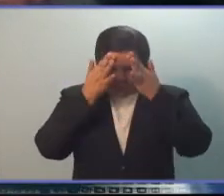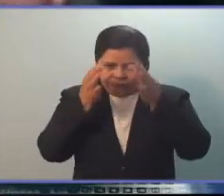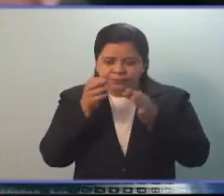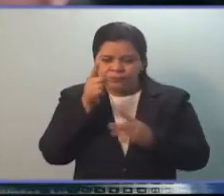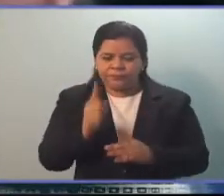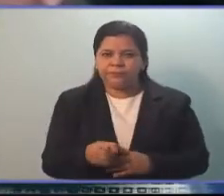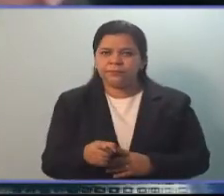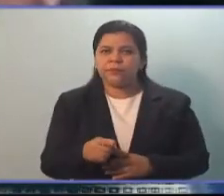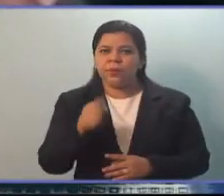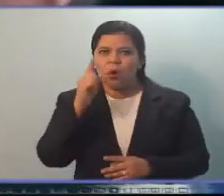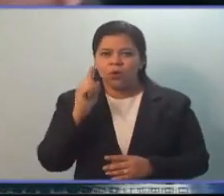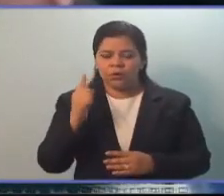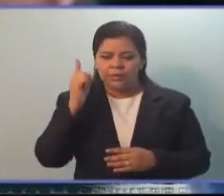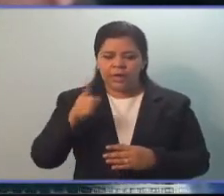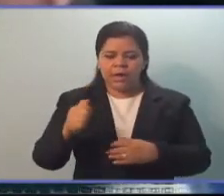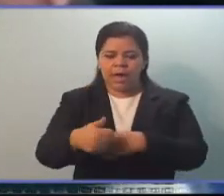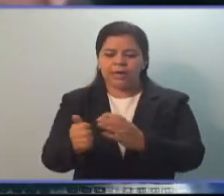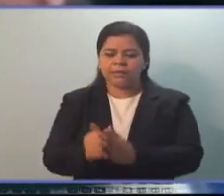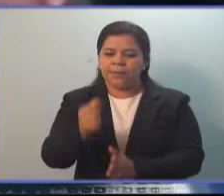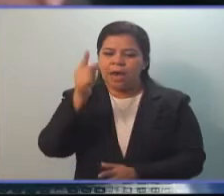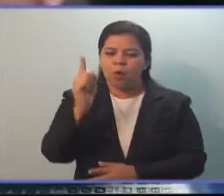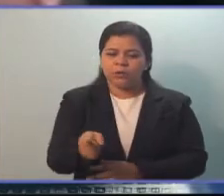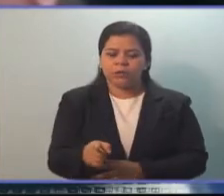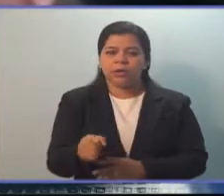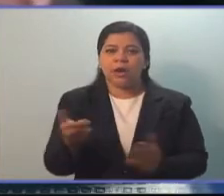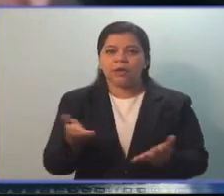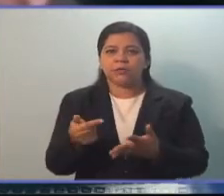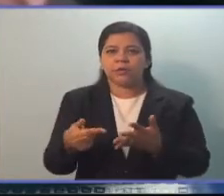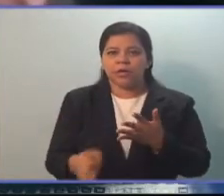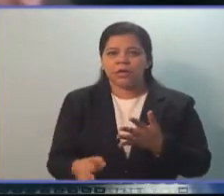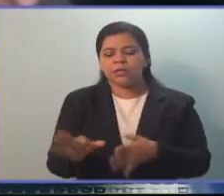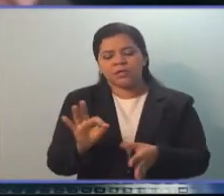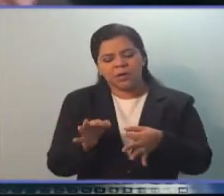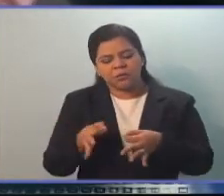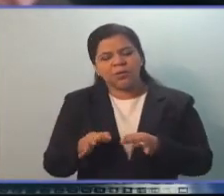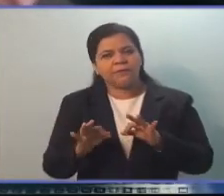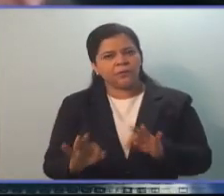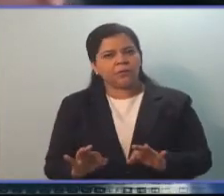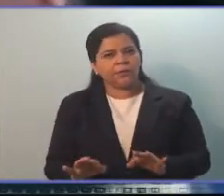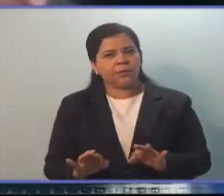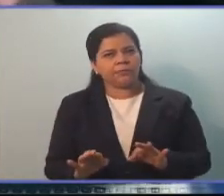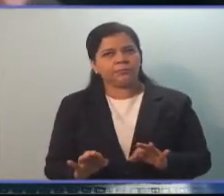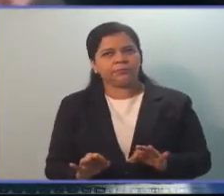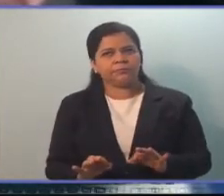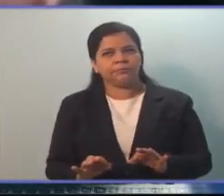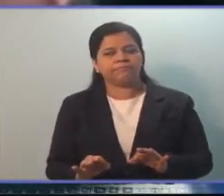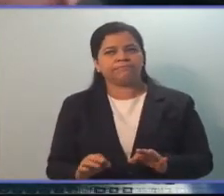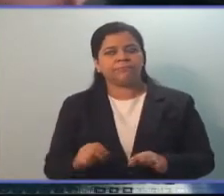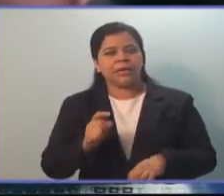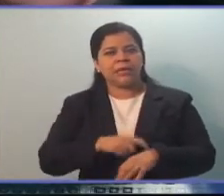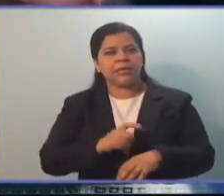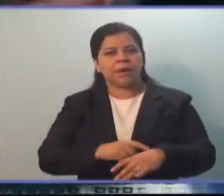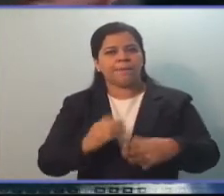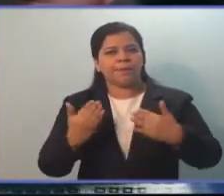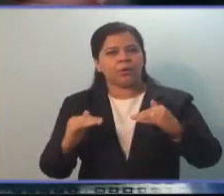le ordena a la Asamblea Legislativa que legisle en determinado sentido y plazo?